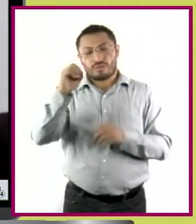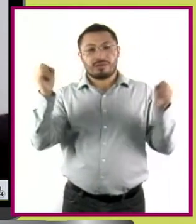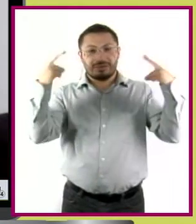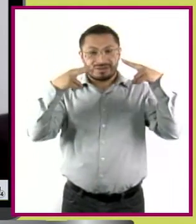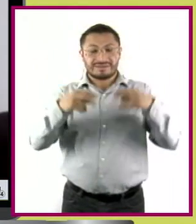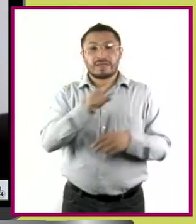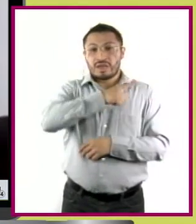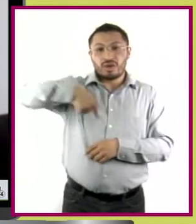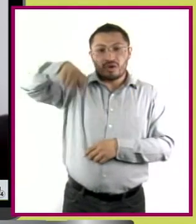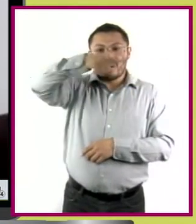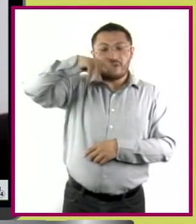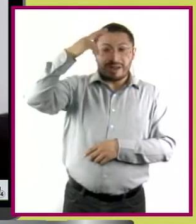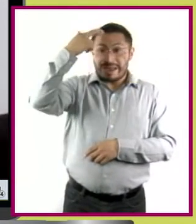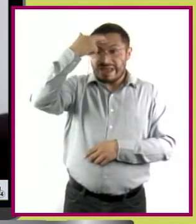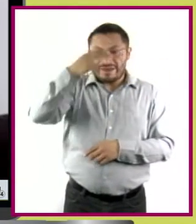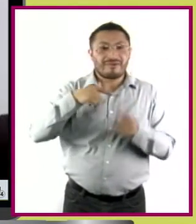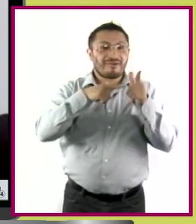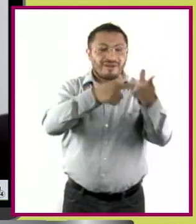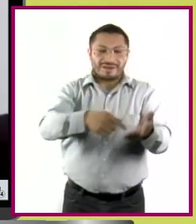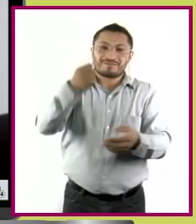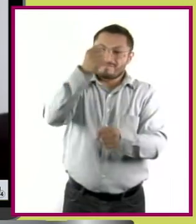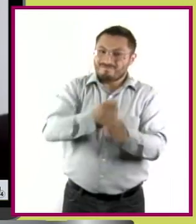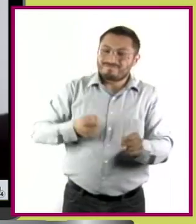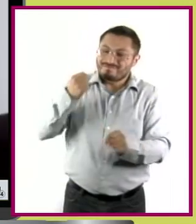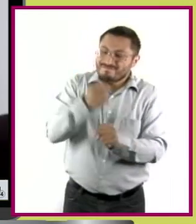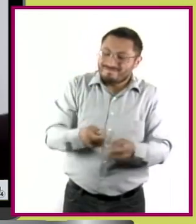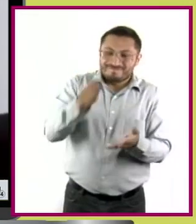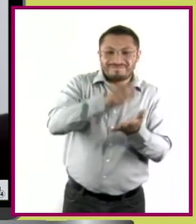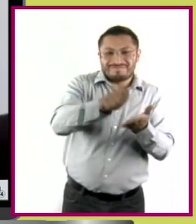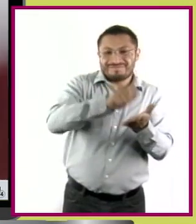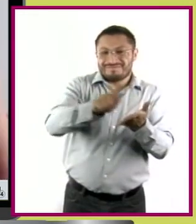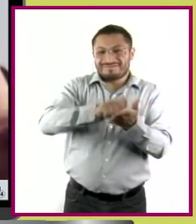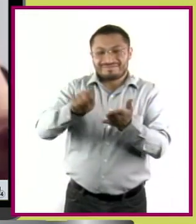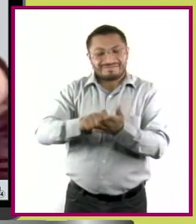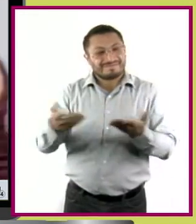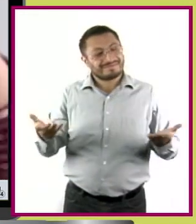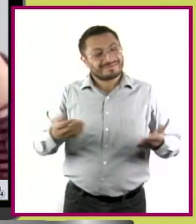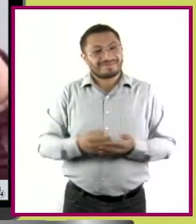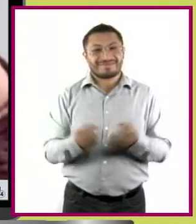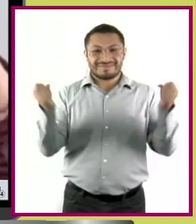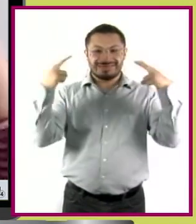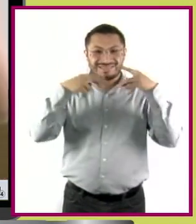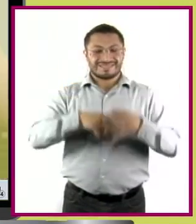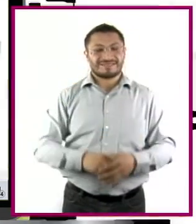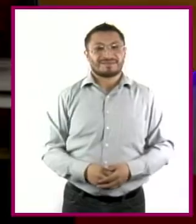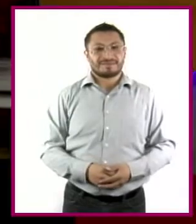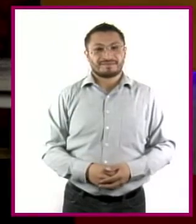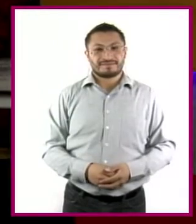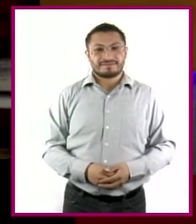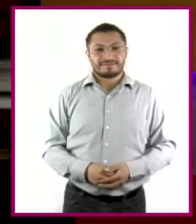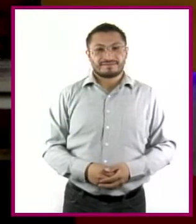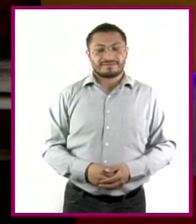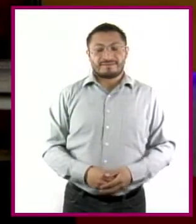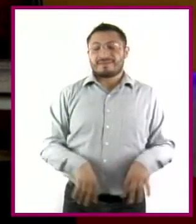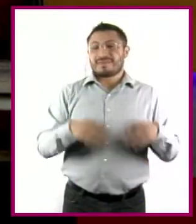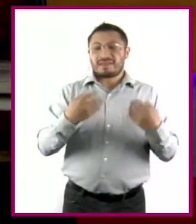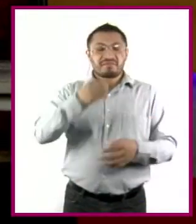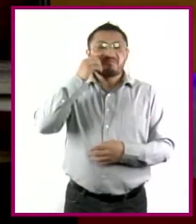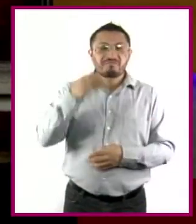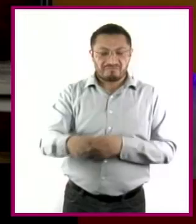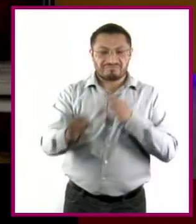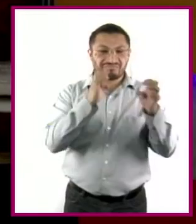Y recuerden, sigan practicando sus ensayos literarios. Hasta la próxima. ¡Qué genial